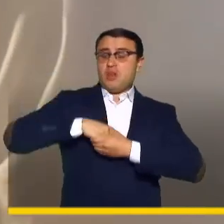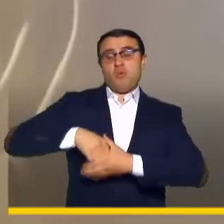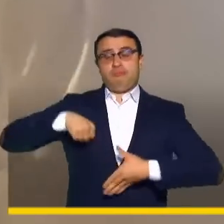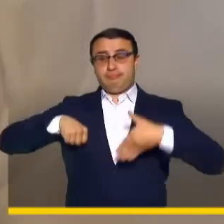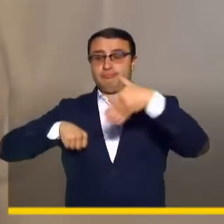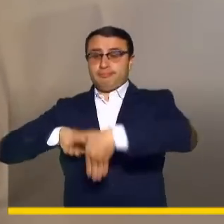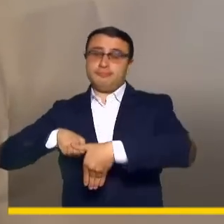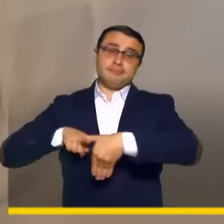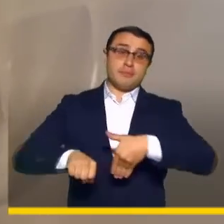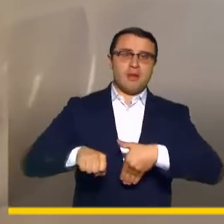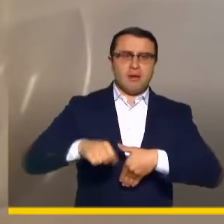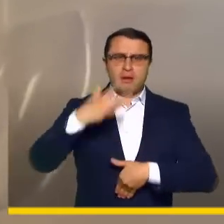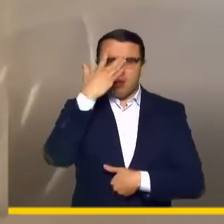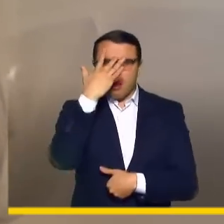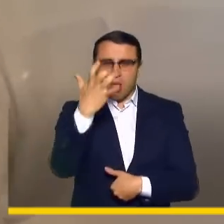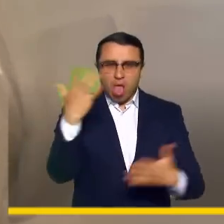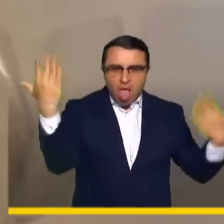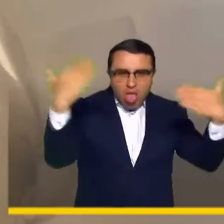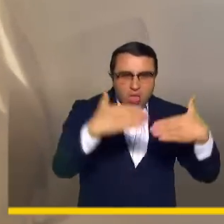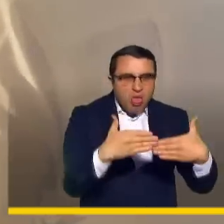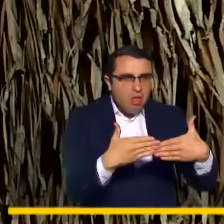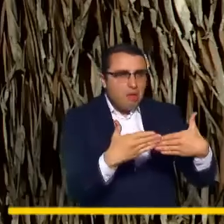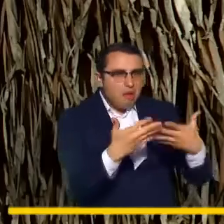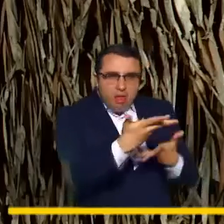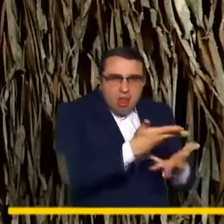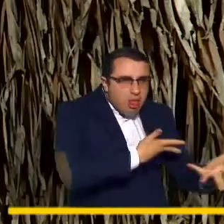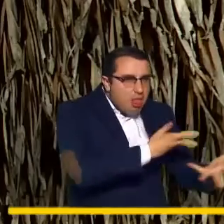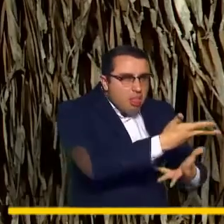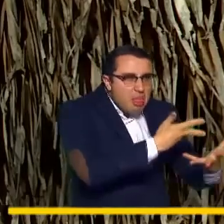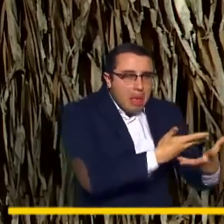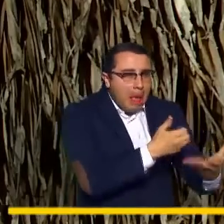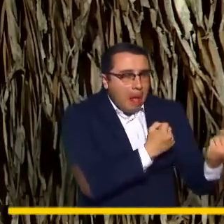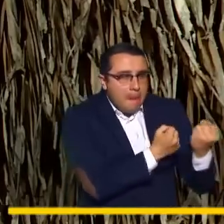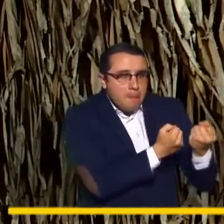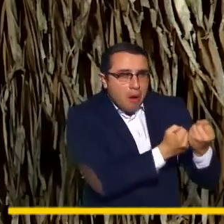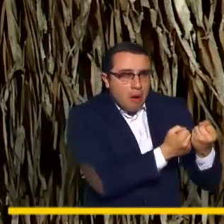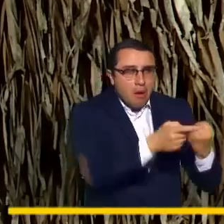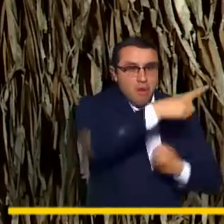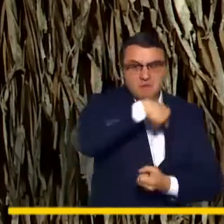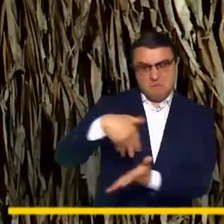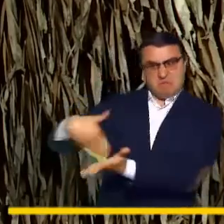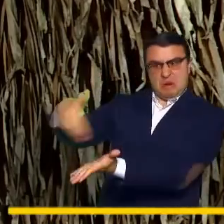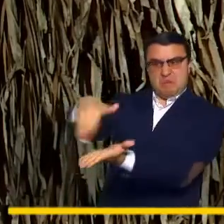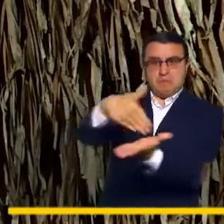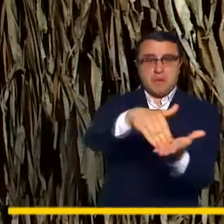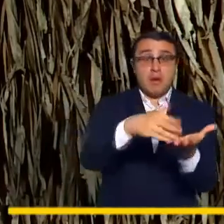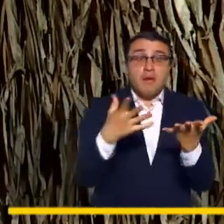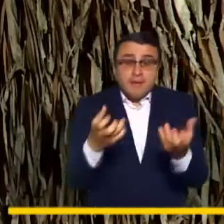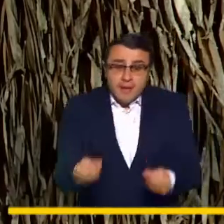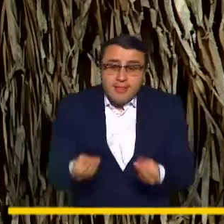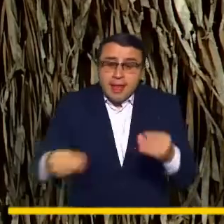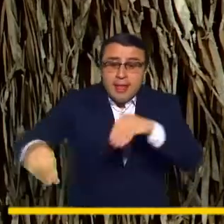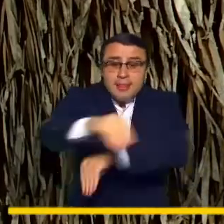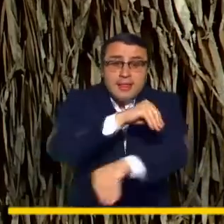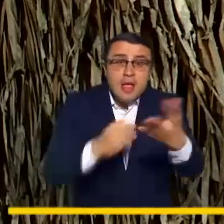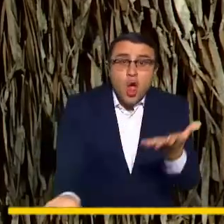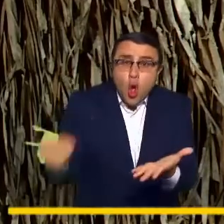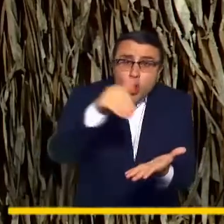simplemente cómplices del desalojo violento no querían la restitución de las